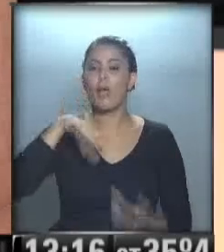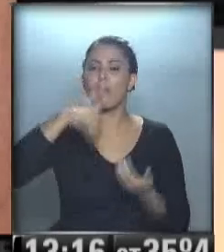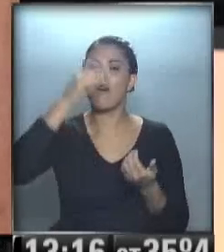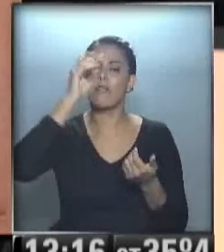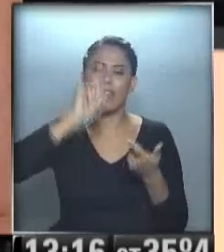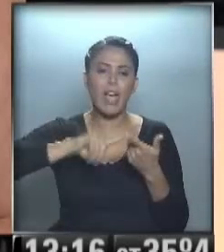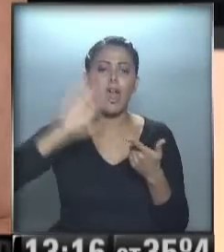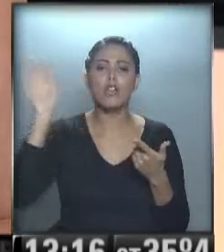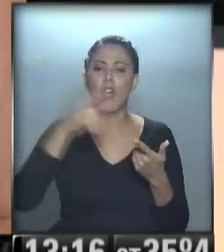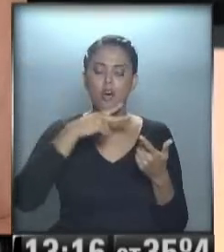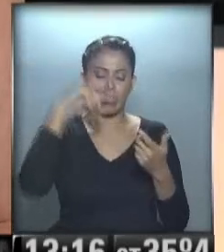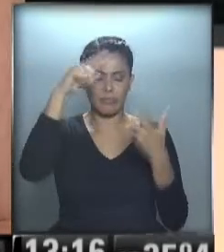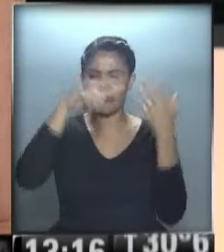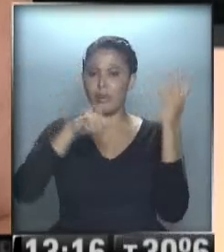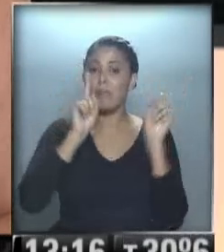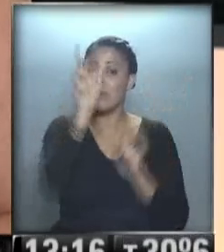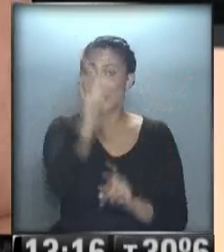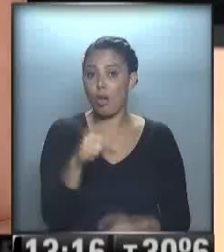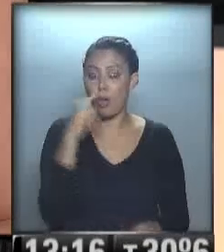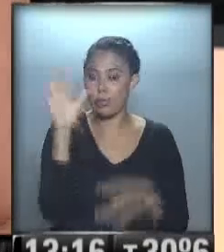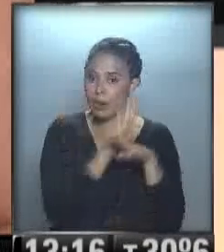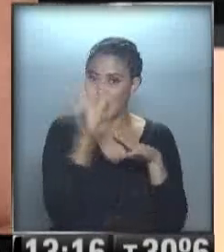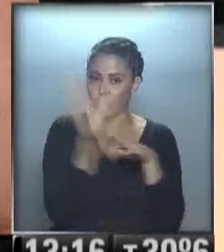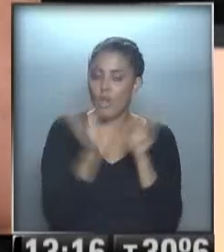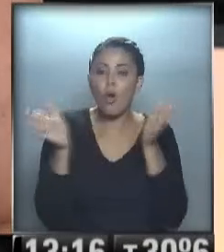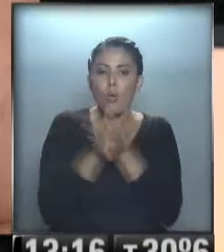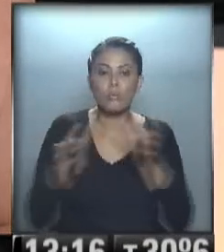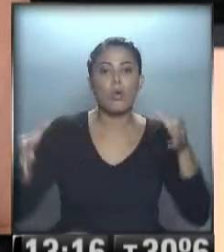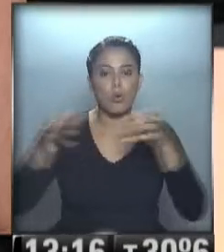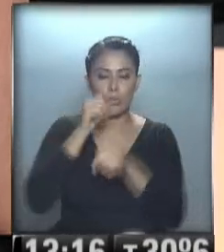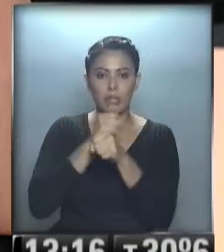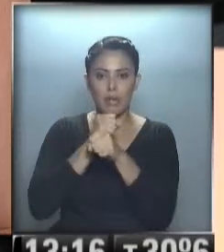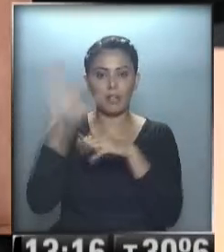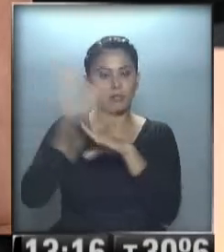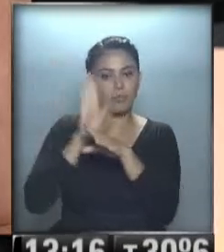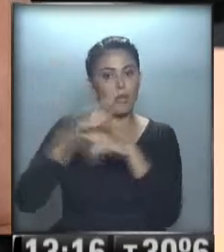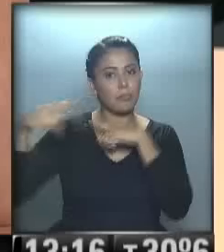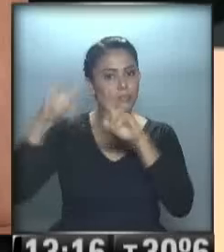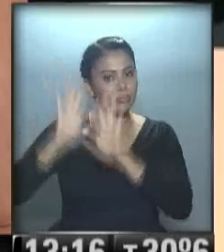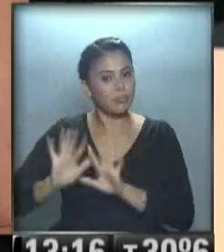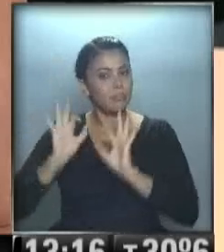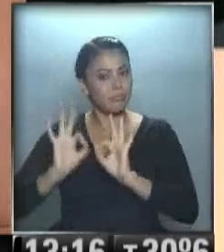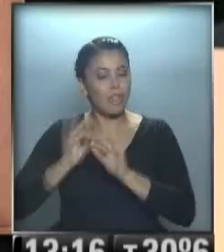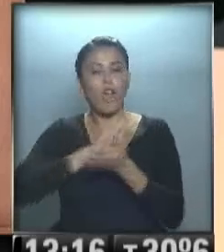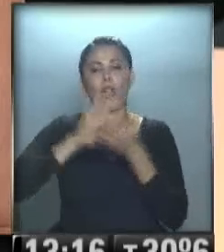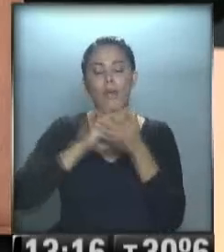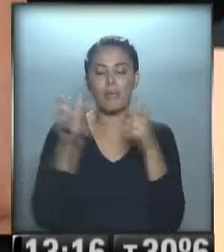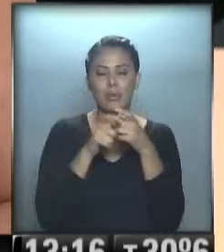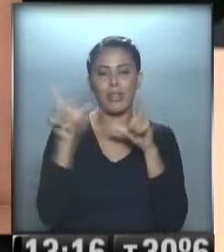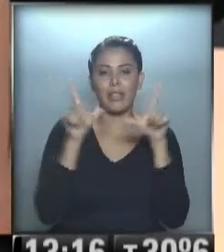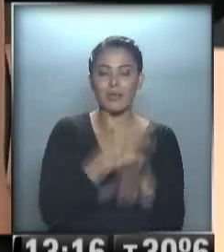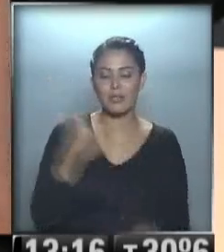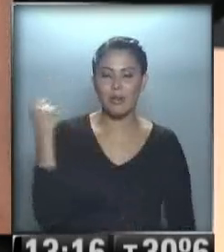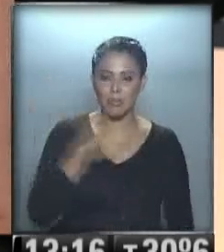nada del amor me produce envidia Bueno Ese hombre con un gran equipo en cuanto a actuación y realización se prepara para la nueva ficción de la televisión